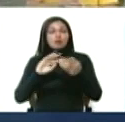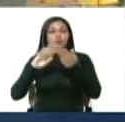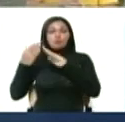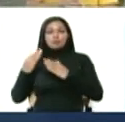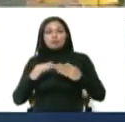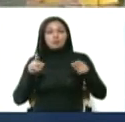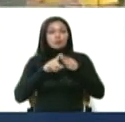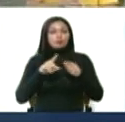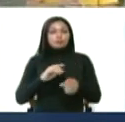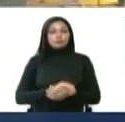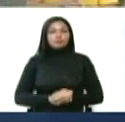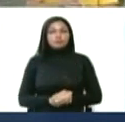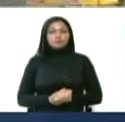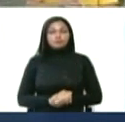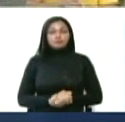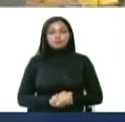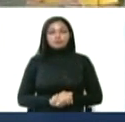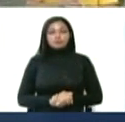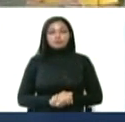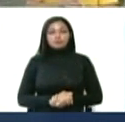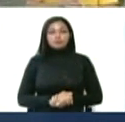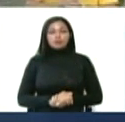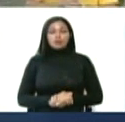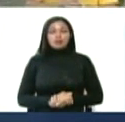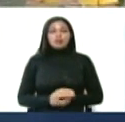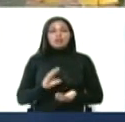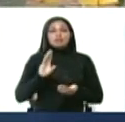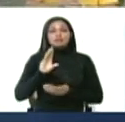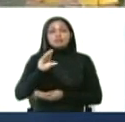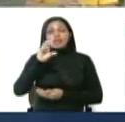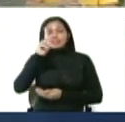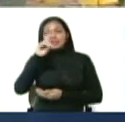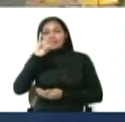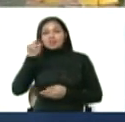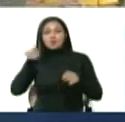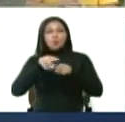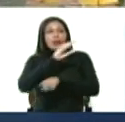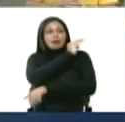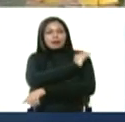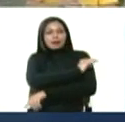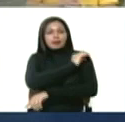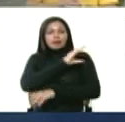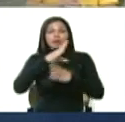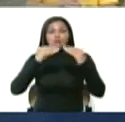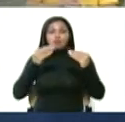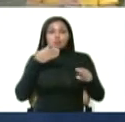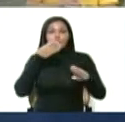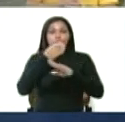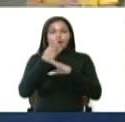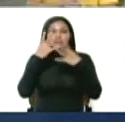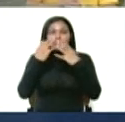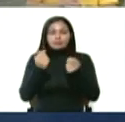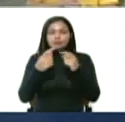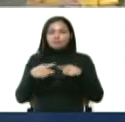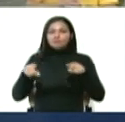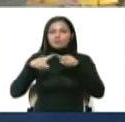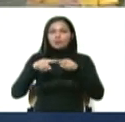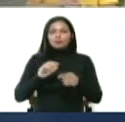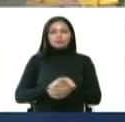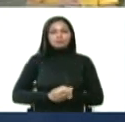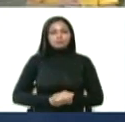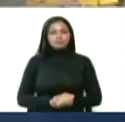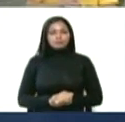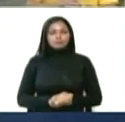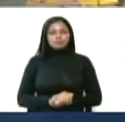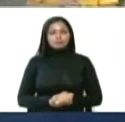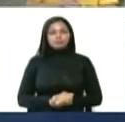comunitaria, el centro de diagnóstico integral, que es una clínica, para que todos podamos entendernos, y